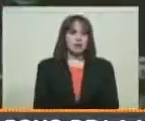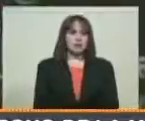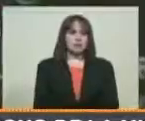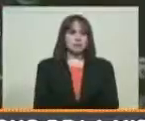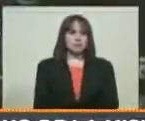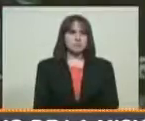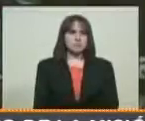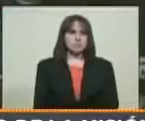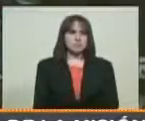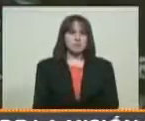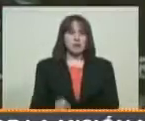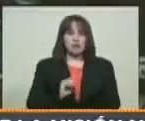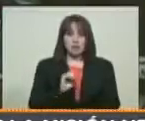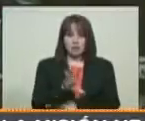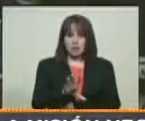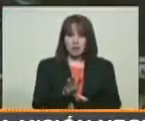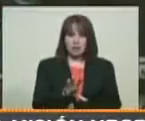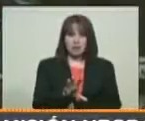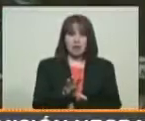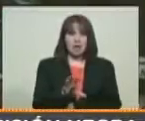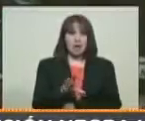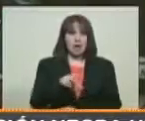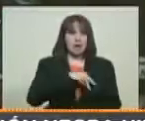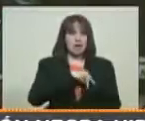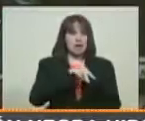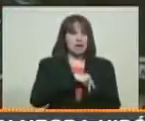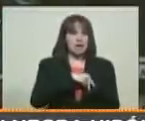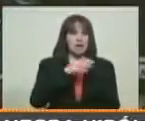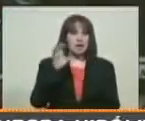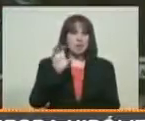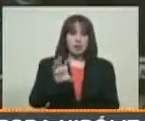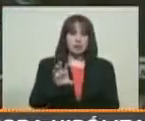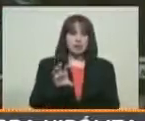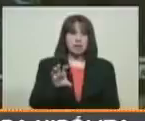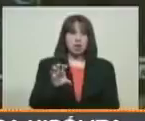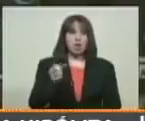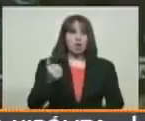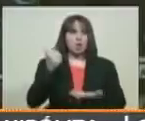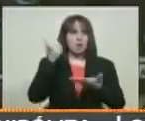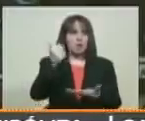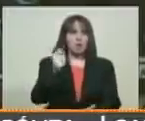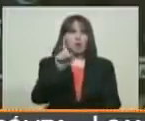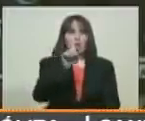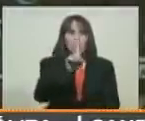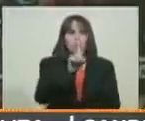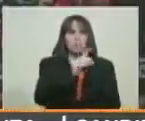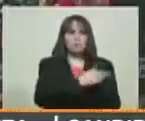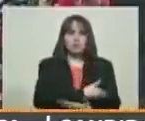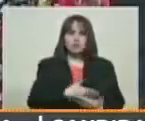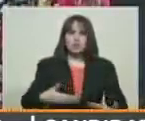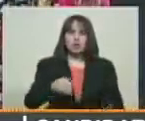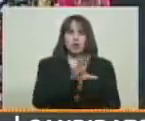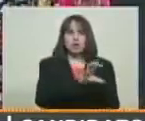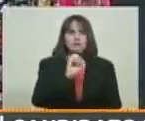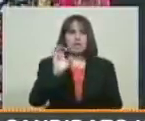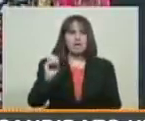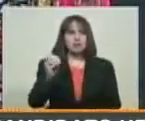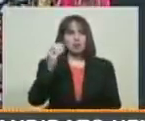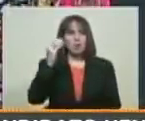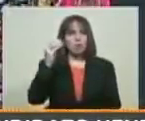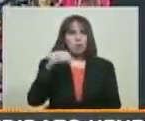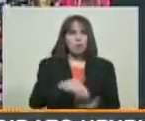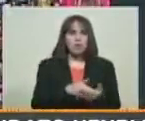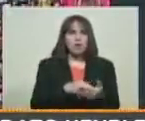Y a través del carné de la patria les voy a dar un regalito, un bono de 1.500.000 bolívares por el Día de las